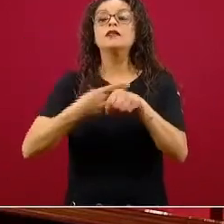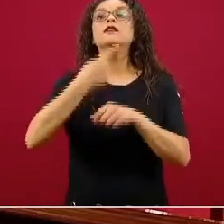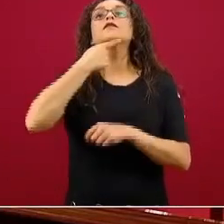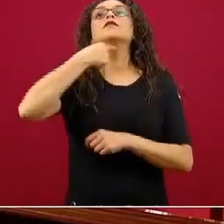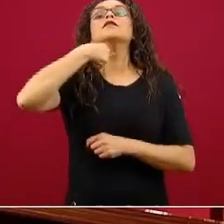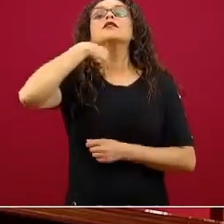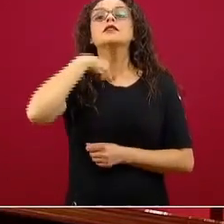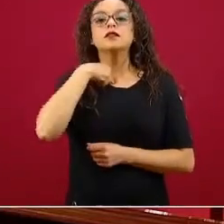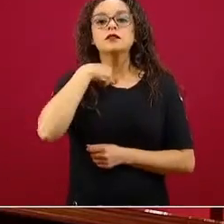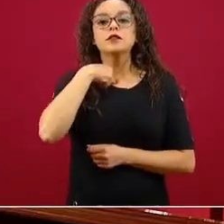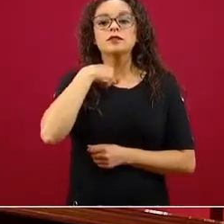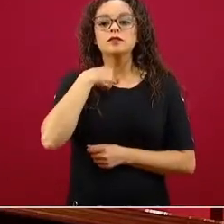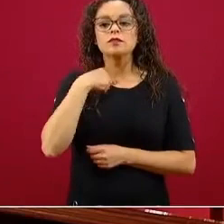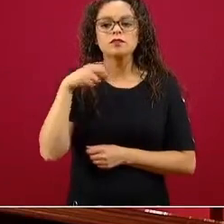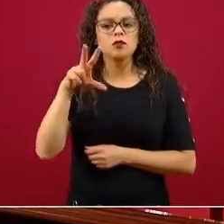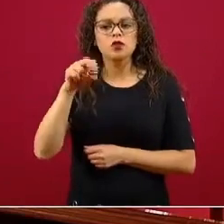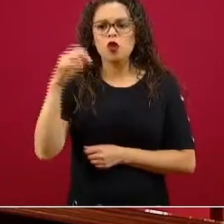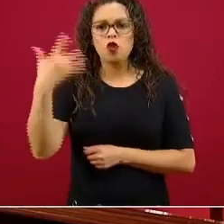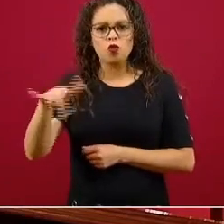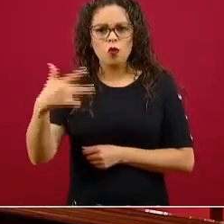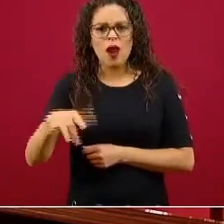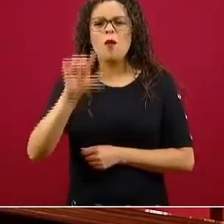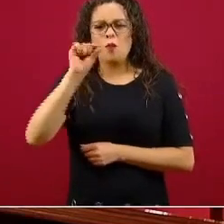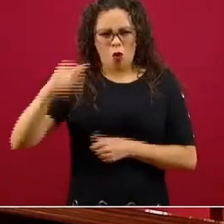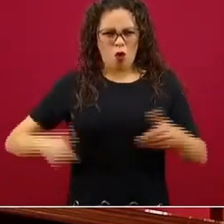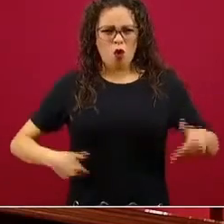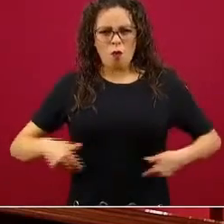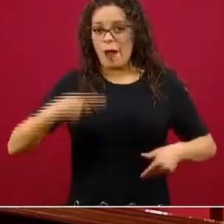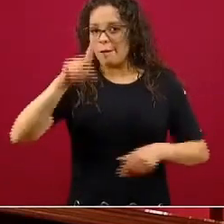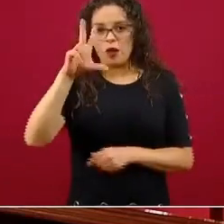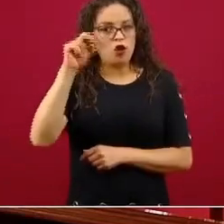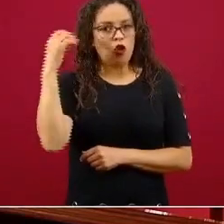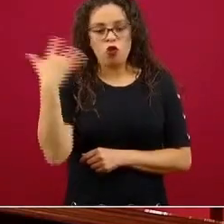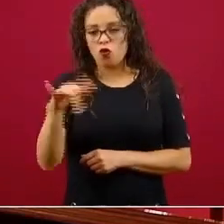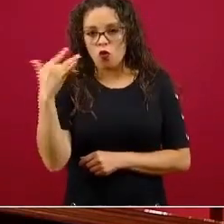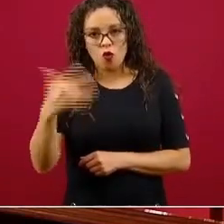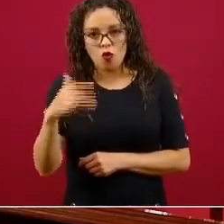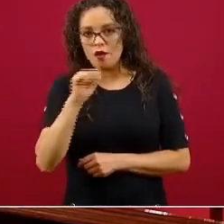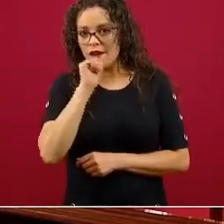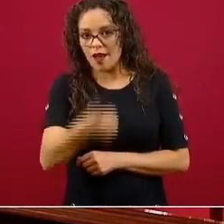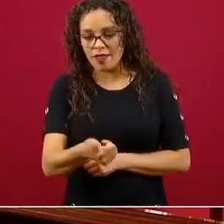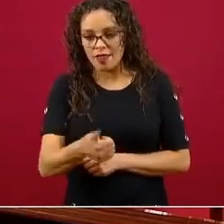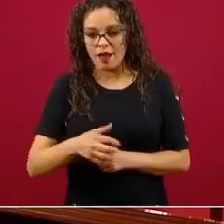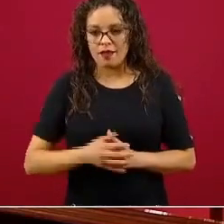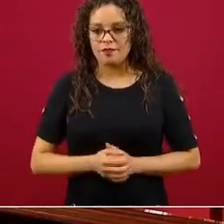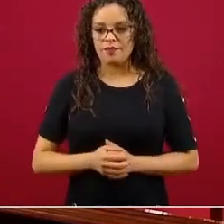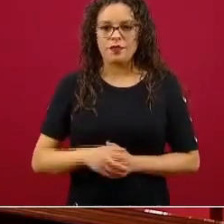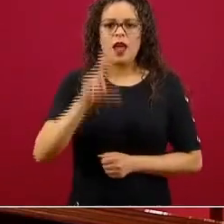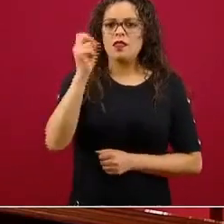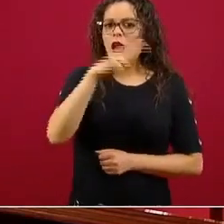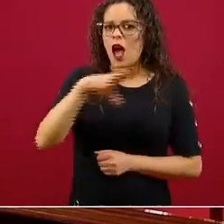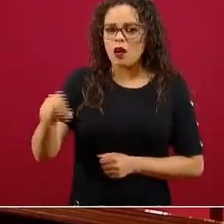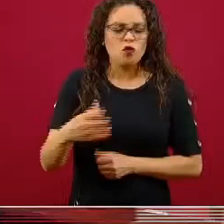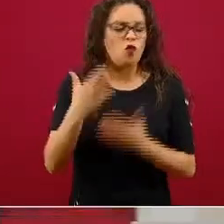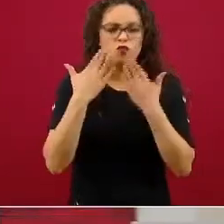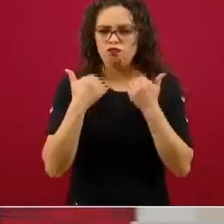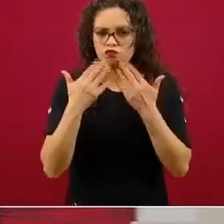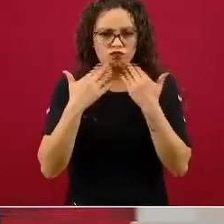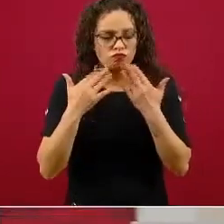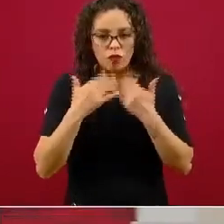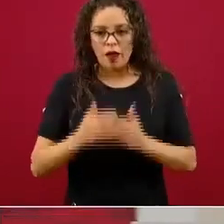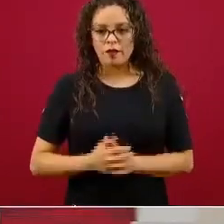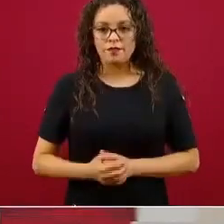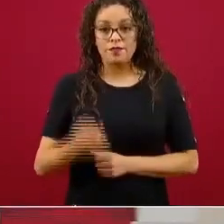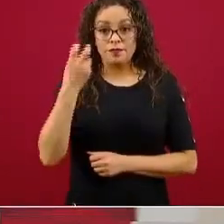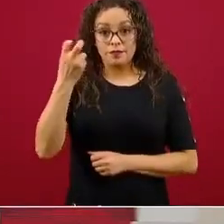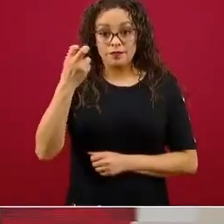procedimiento no duele, es muy molesto, pero no duele, ni lastima, ni daña. Y a partir de ese líquido se